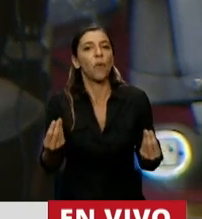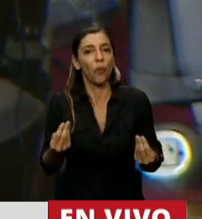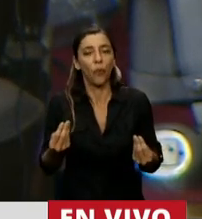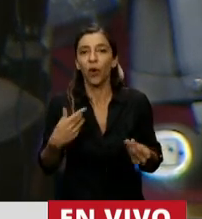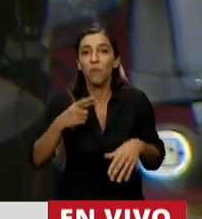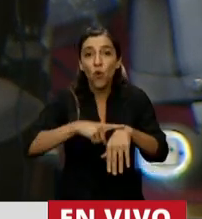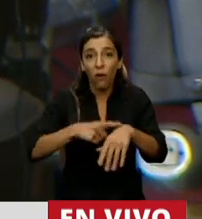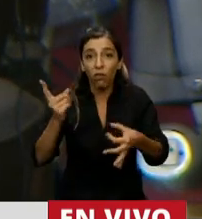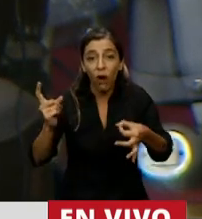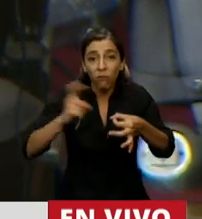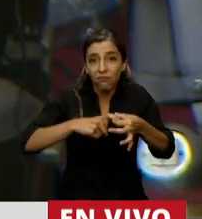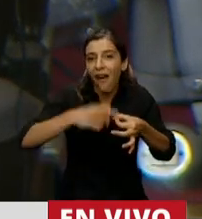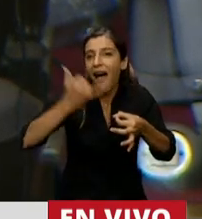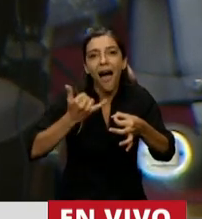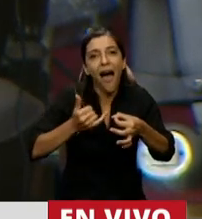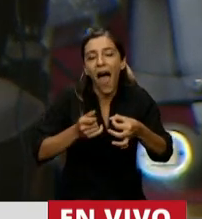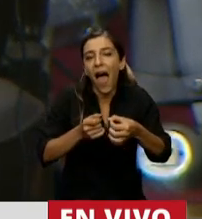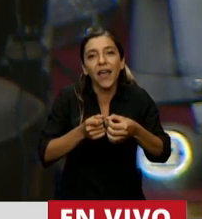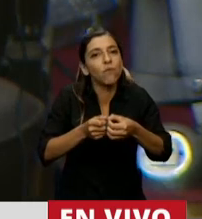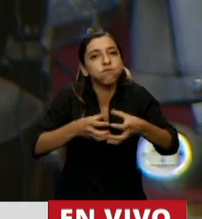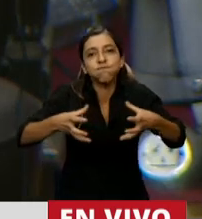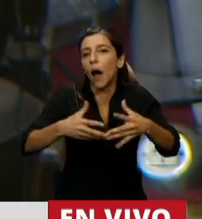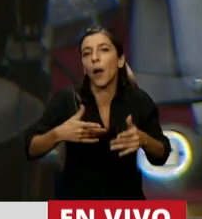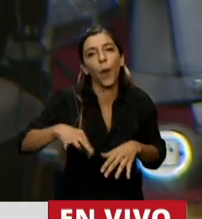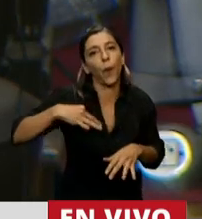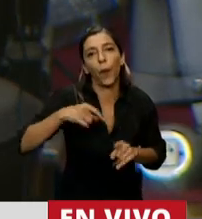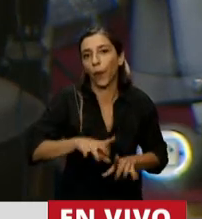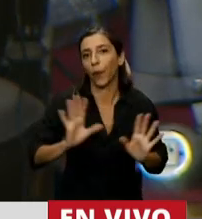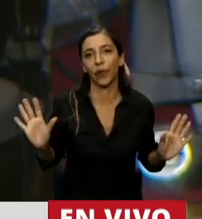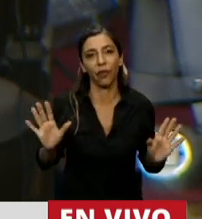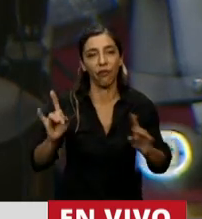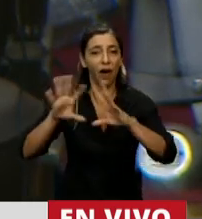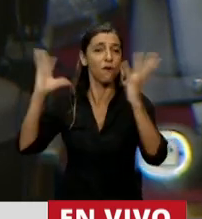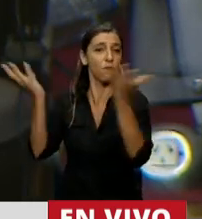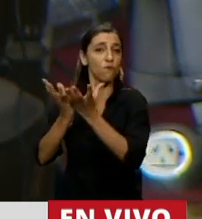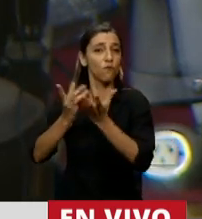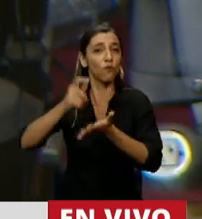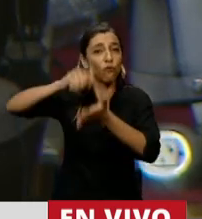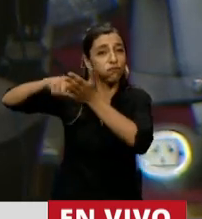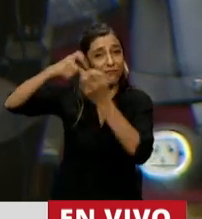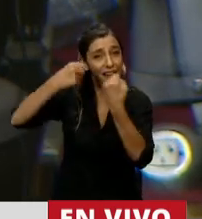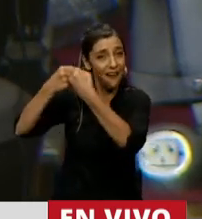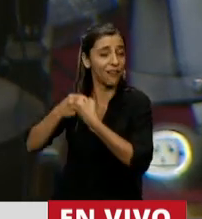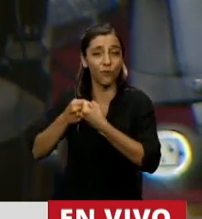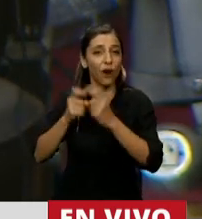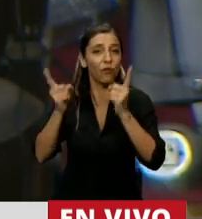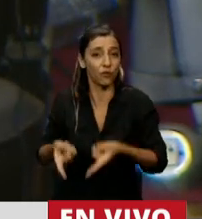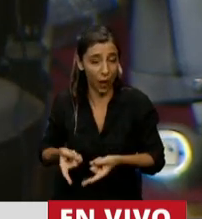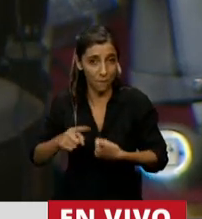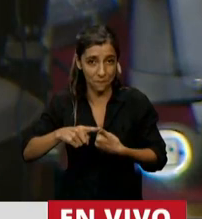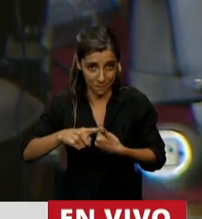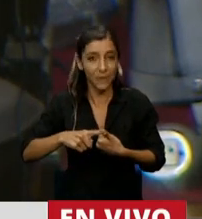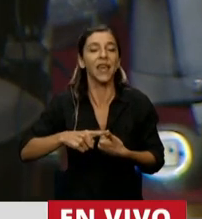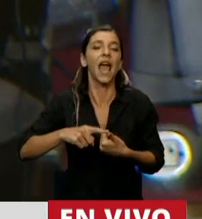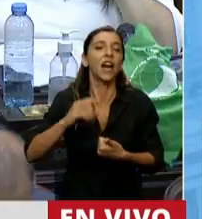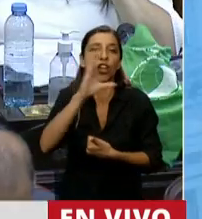la Constitución Nacional, los tratados internacionales que tienen raigambre constitucional, como el Pacto de San José